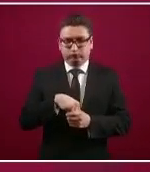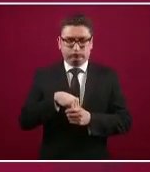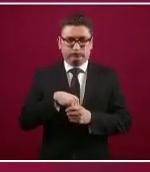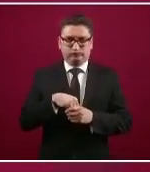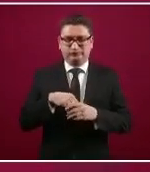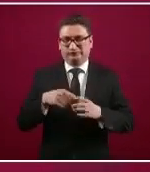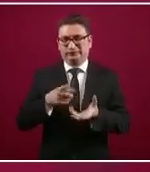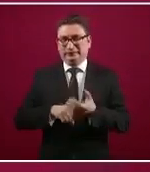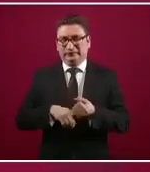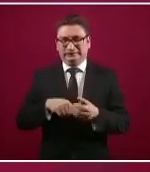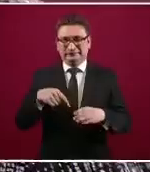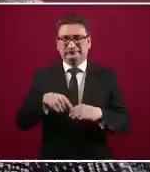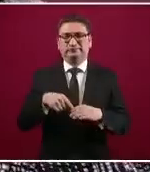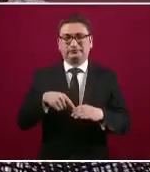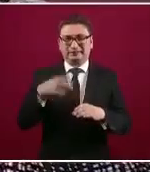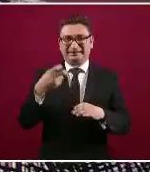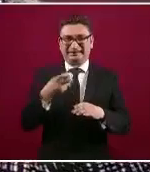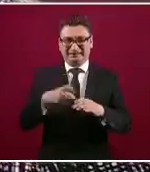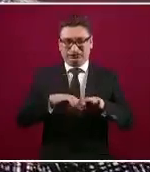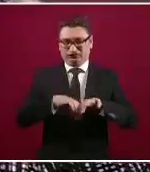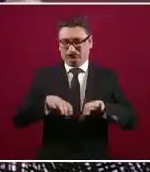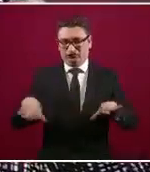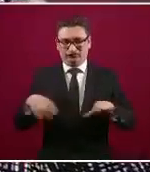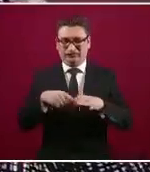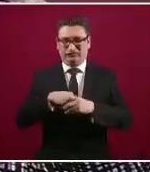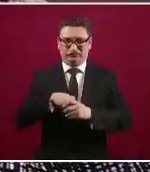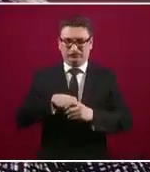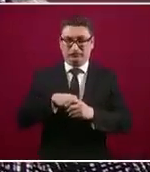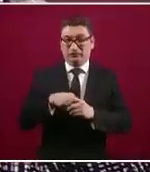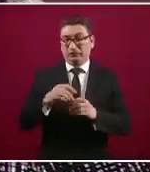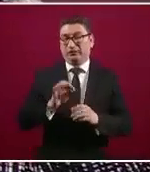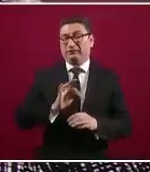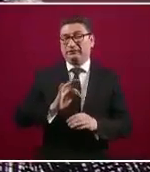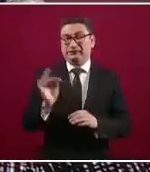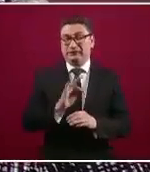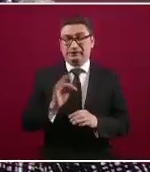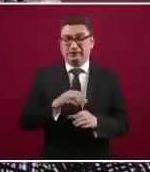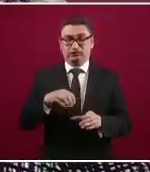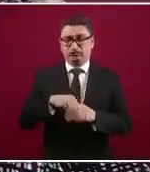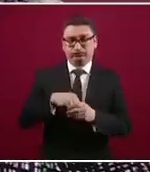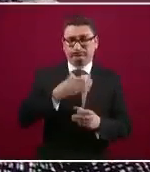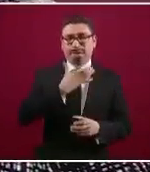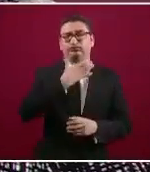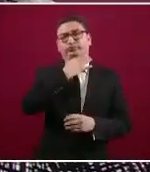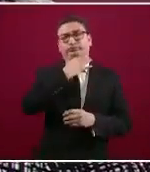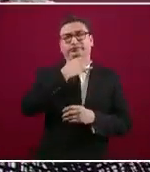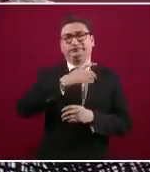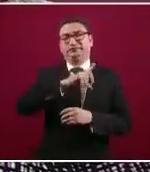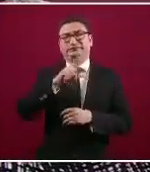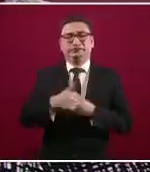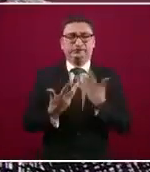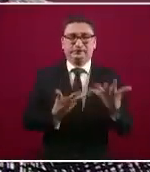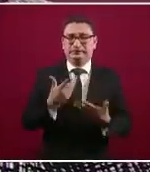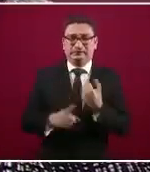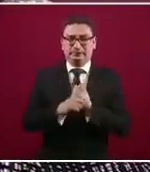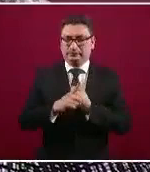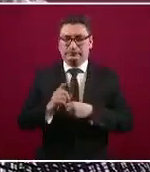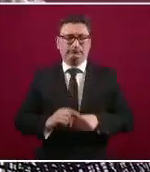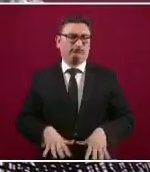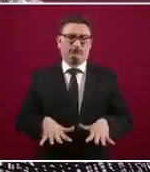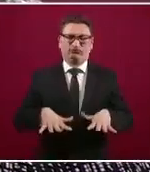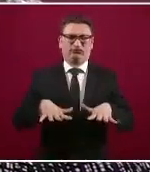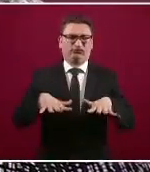muy deteriorado ese drenaje y en caso de colapsar ese drenaje íbamos a tener una inundación